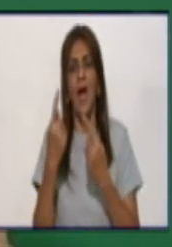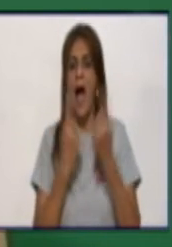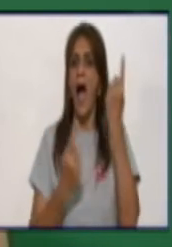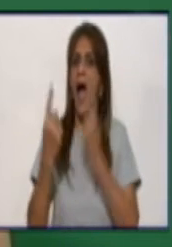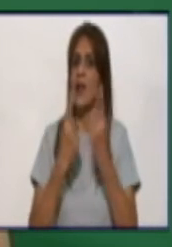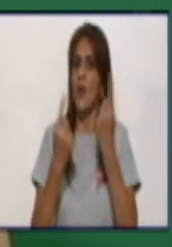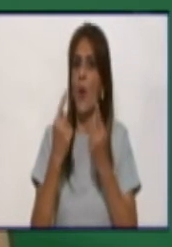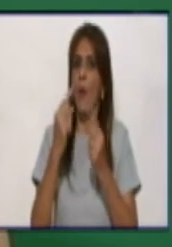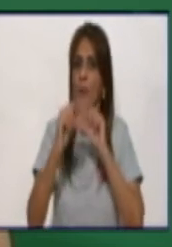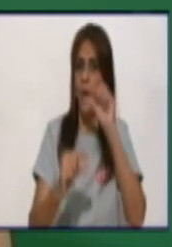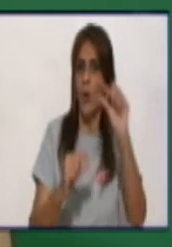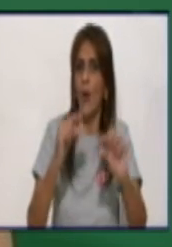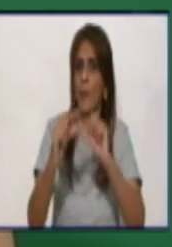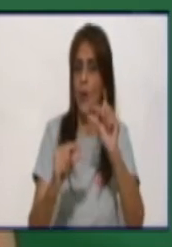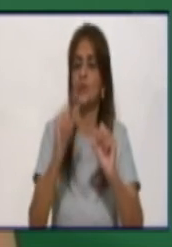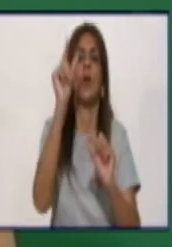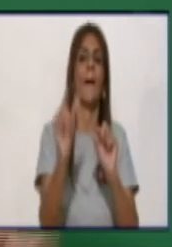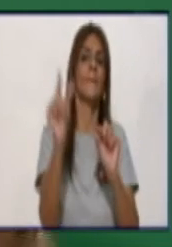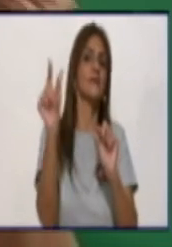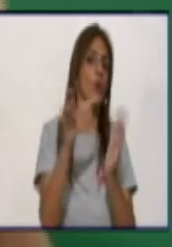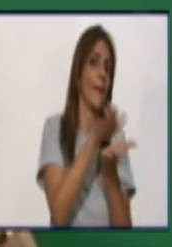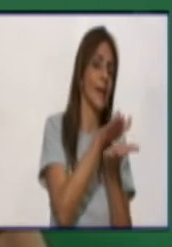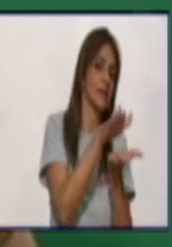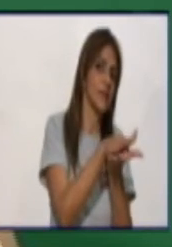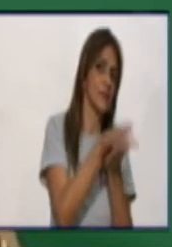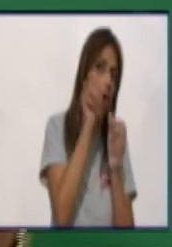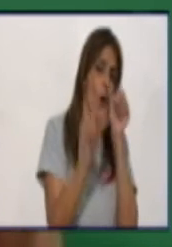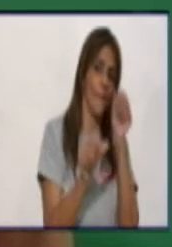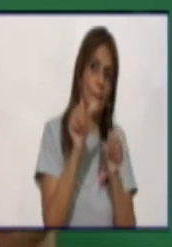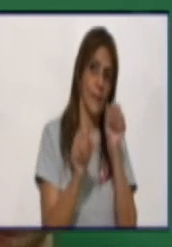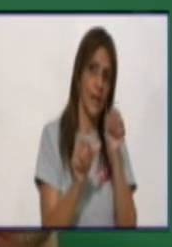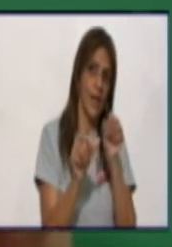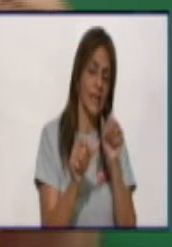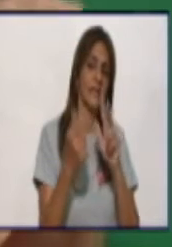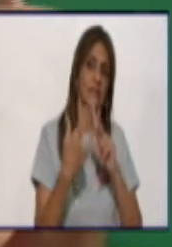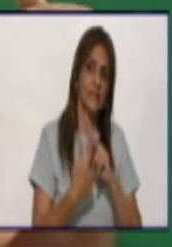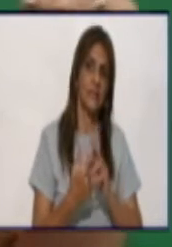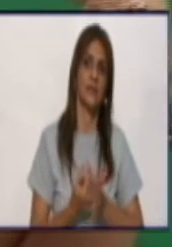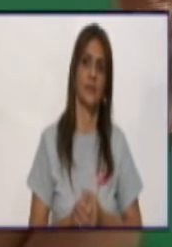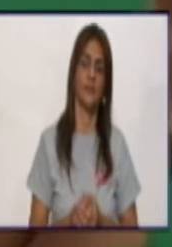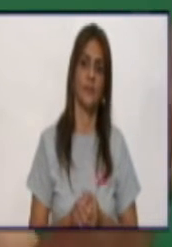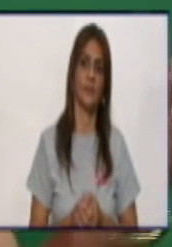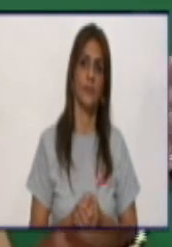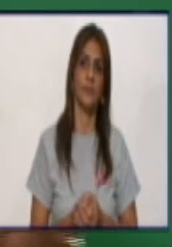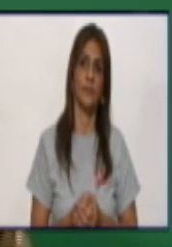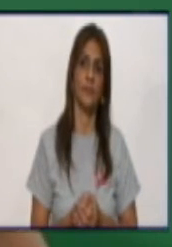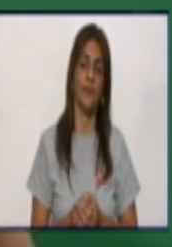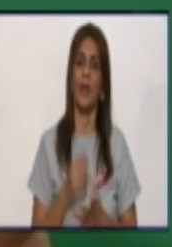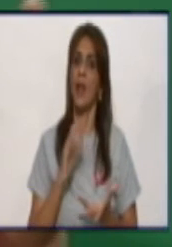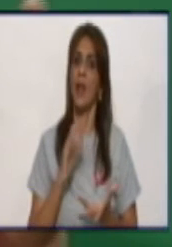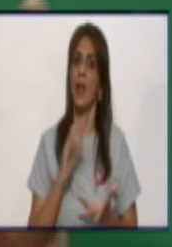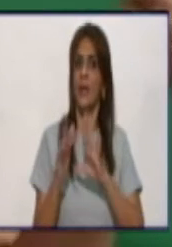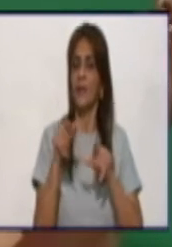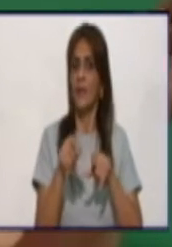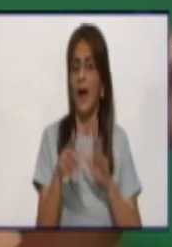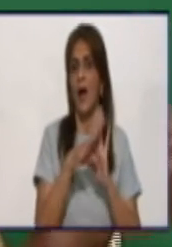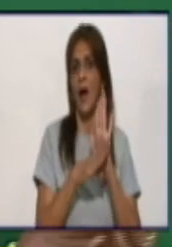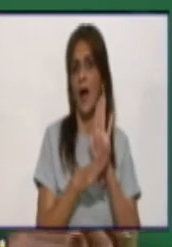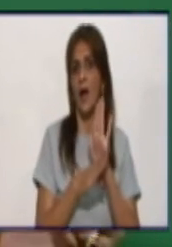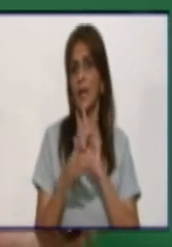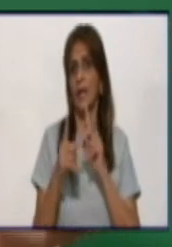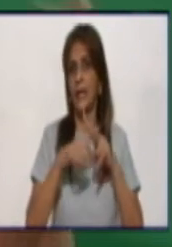tratamiento quirúrgico y que en la medida que exista una recuperación en cada una de nuestras